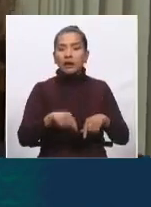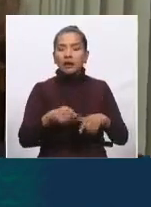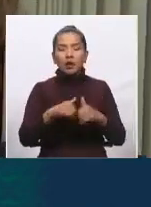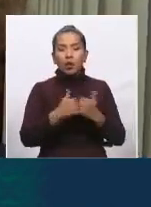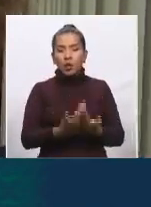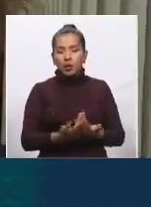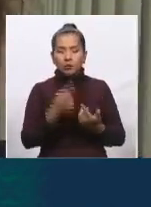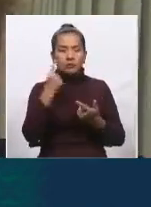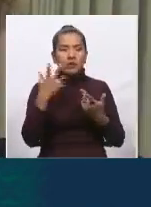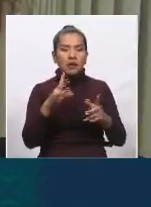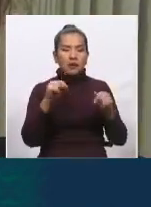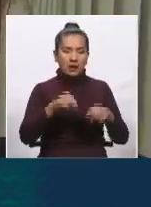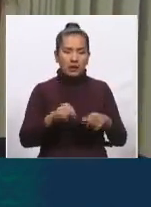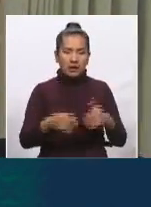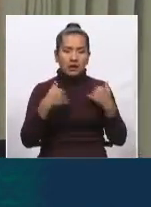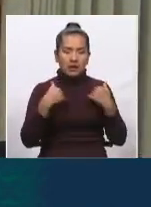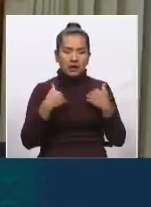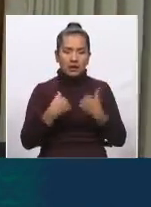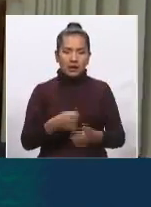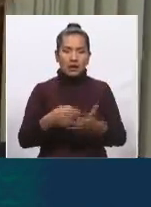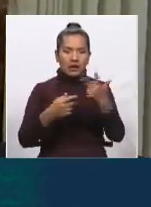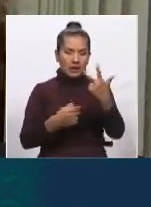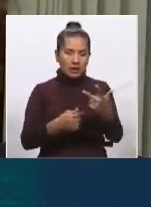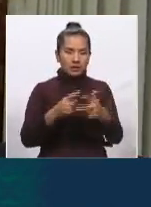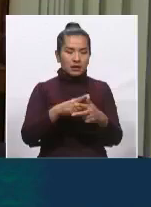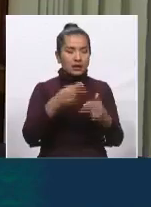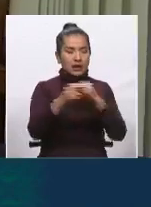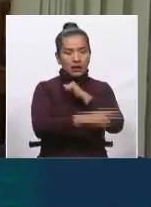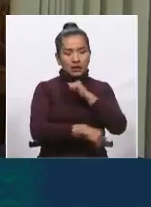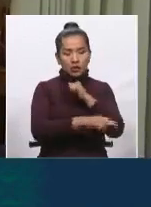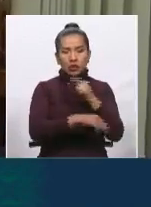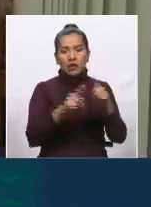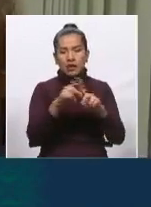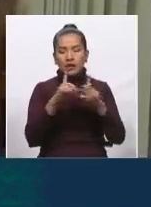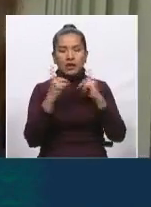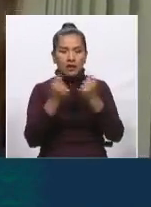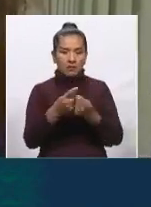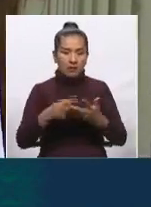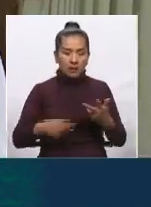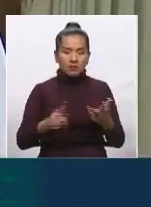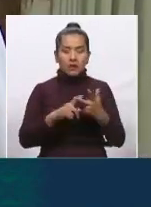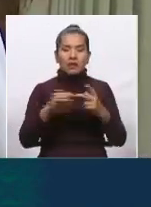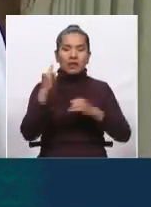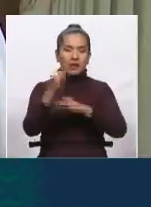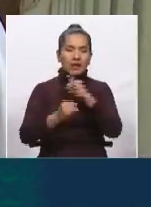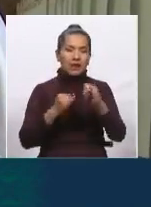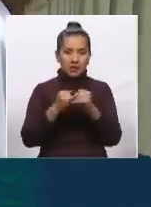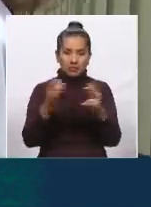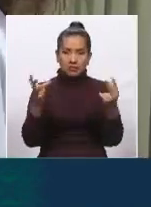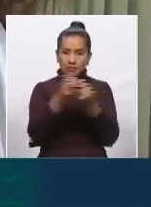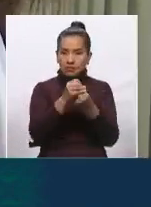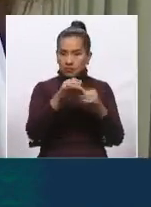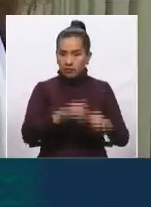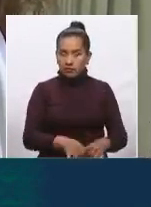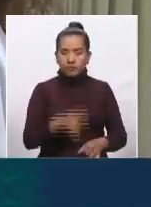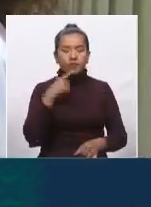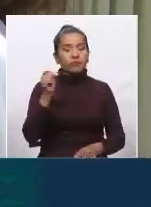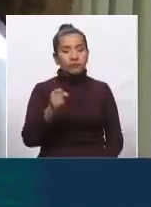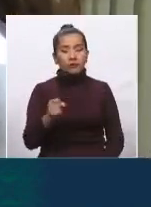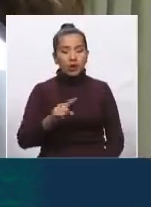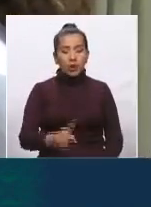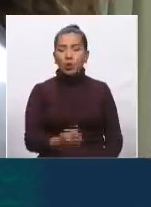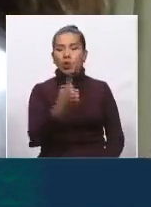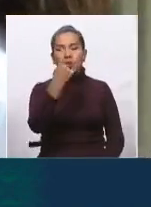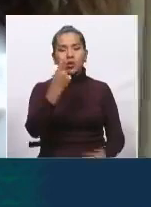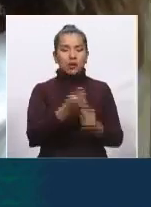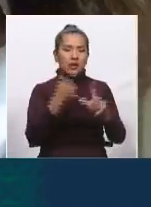usted mencionaba, las tres aristas, nacional, interdepartamental y también internacional. Así es, ¿no? Es la única terminal,